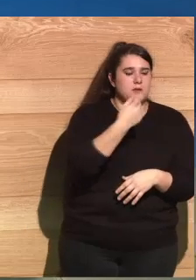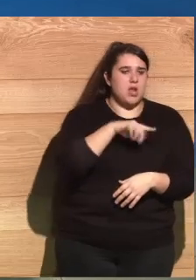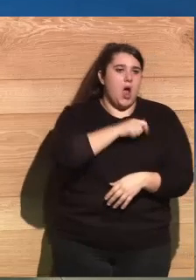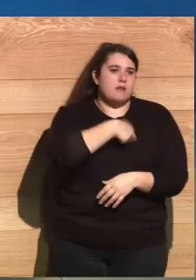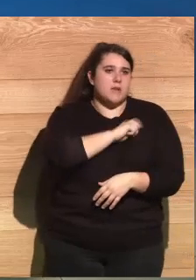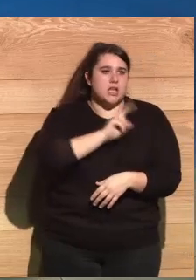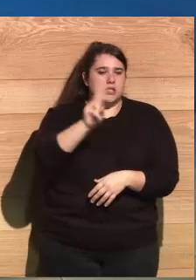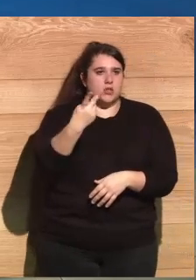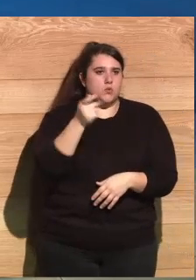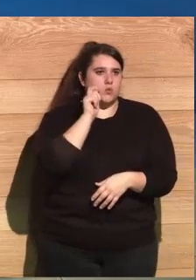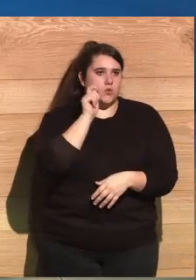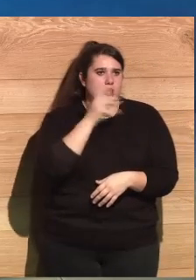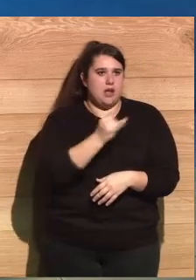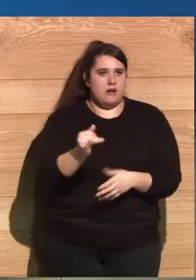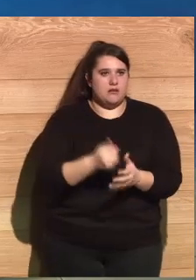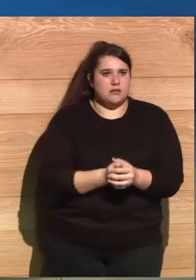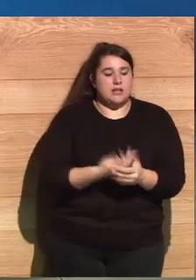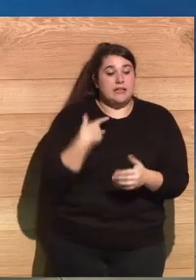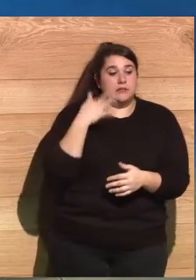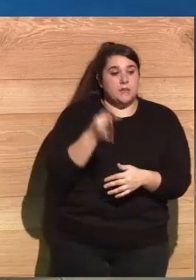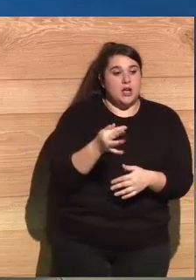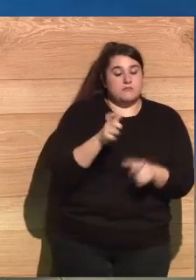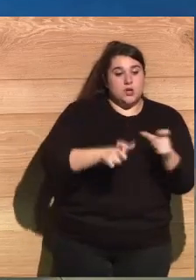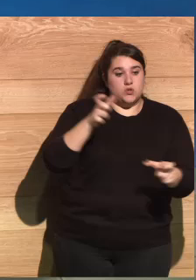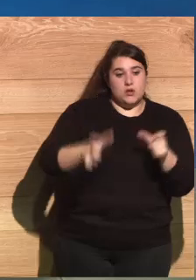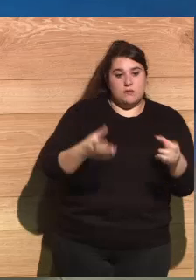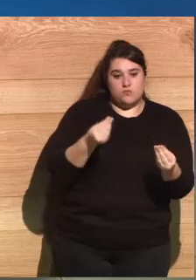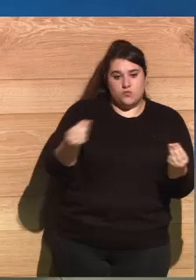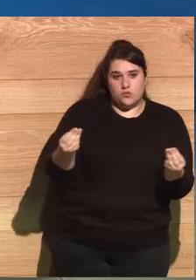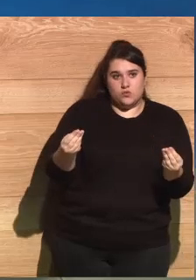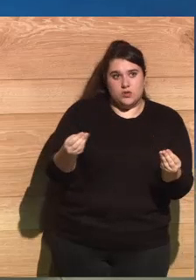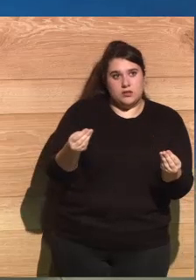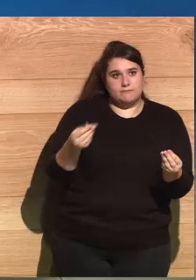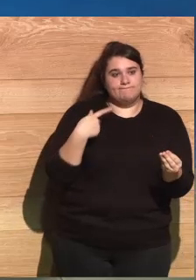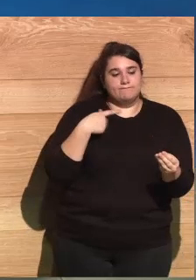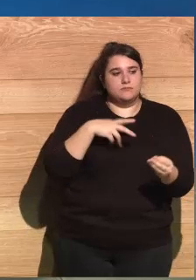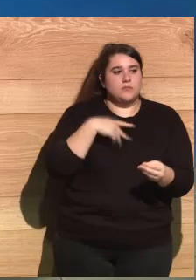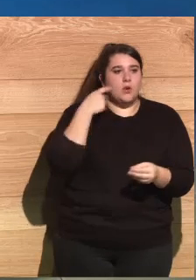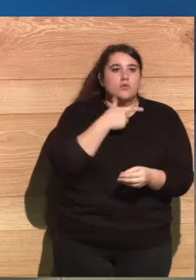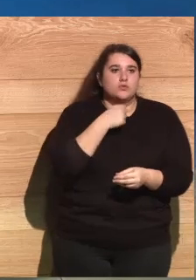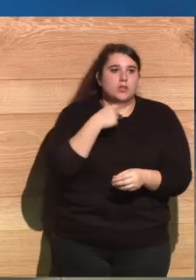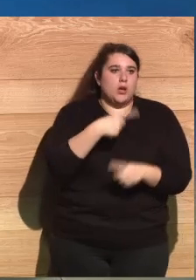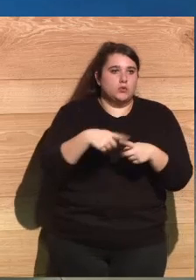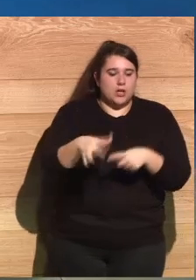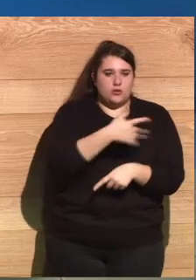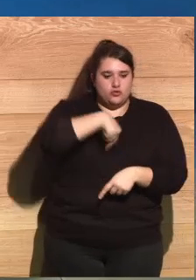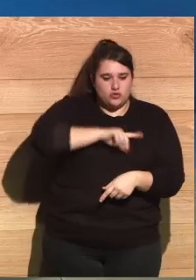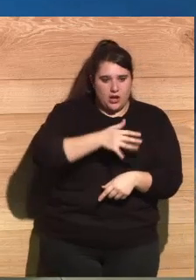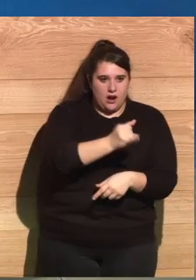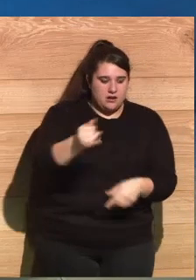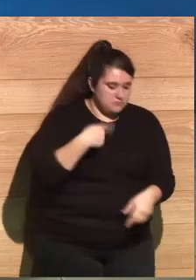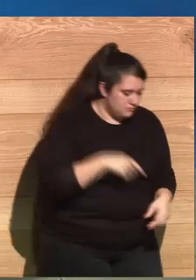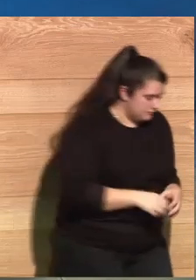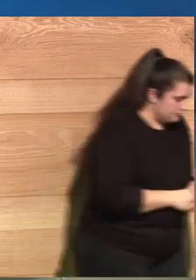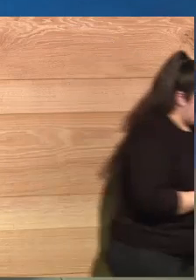pero sí, vamos, tenemos un montón de personas que realmente valoran todo lo que tenemos. Y eso a mí me emociona